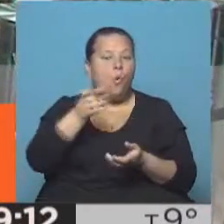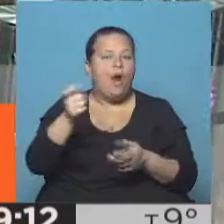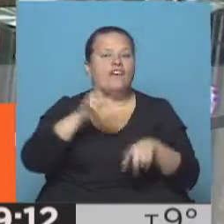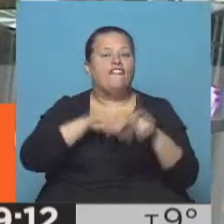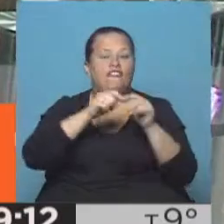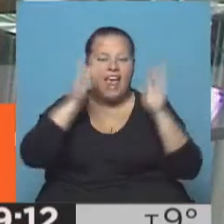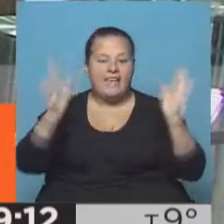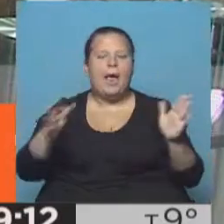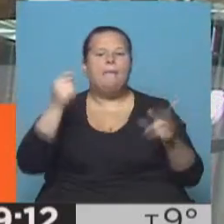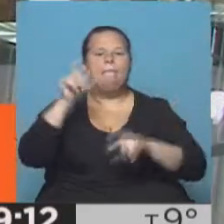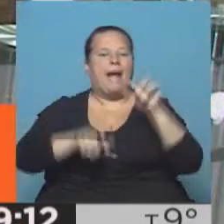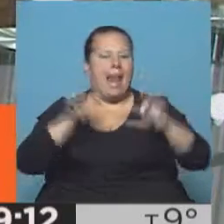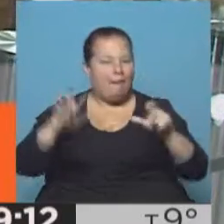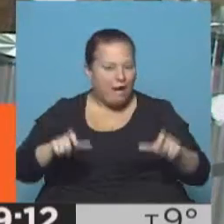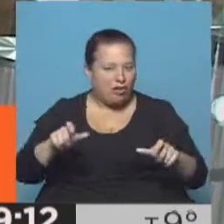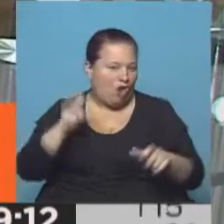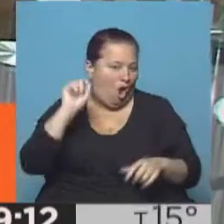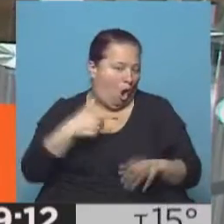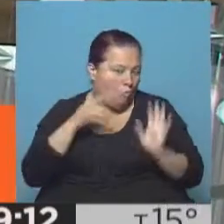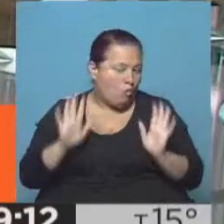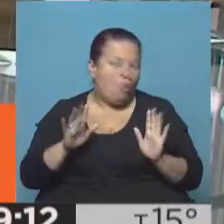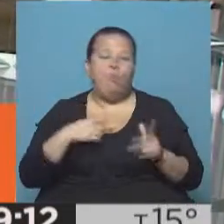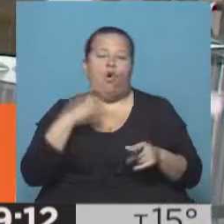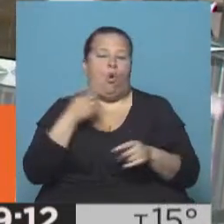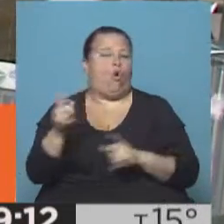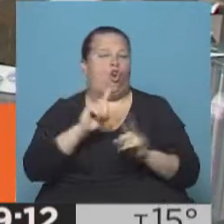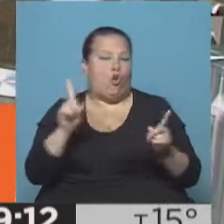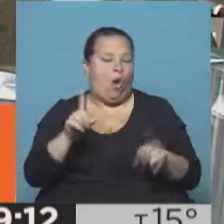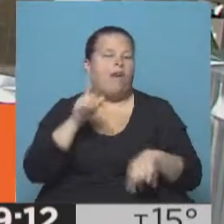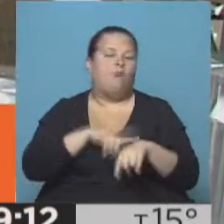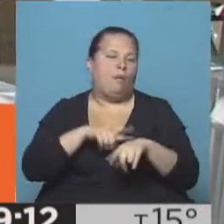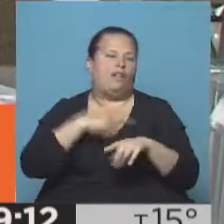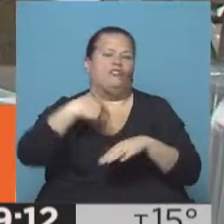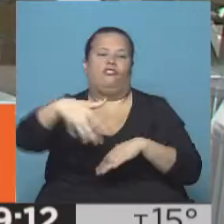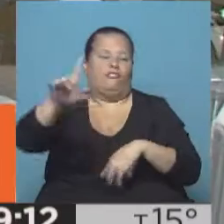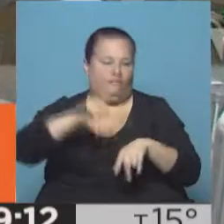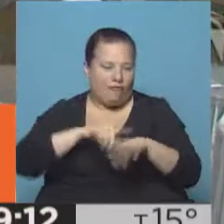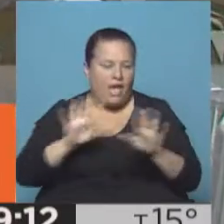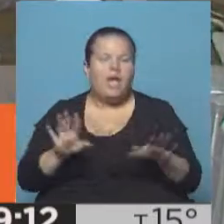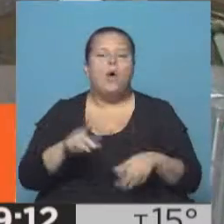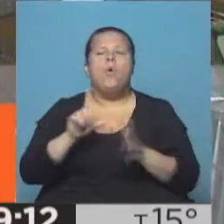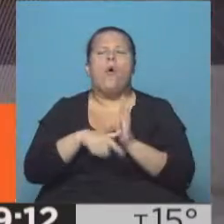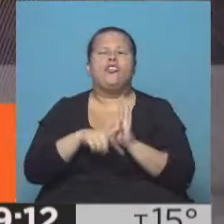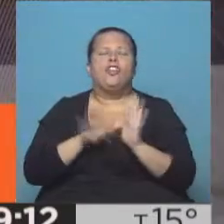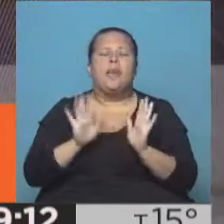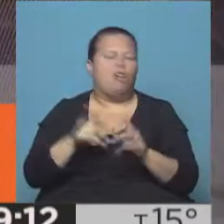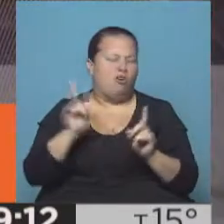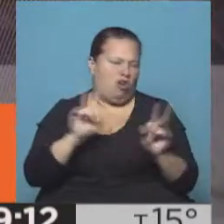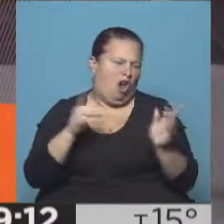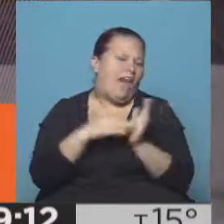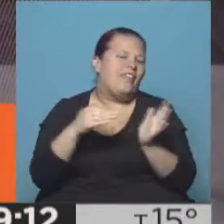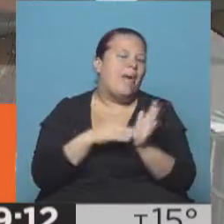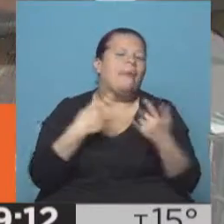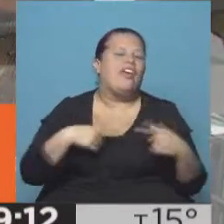plazo razonable para los ciudadanos de a pie, de decir, bueno, uno no está juzgado y sometido a un proceso indefinidamente. ¿De la cuánto diferencia, es en el caso de, no, depende